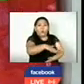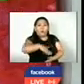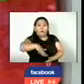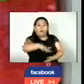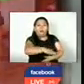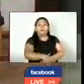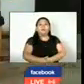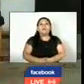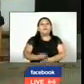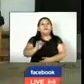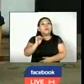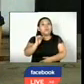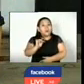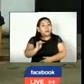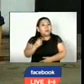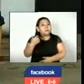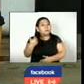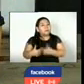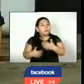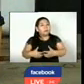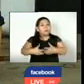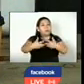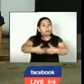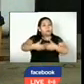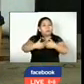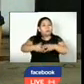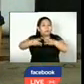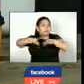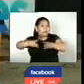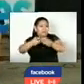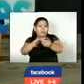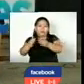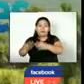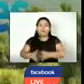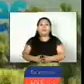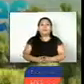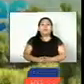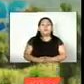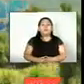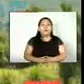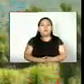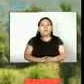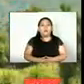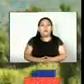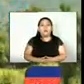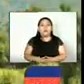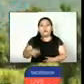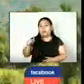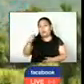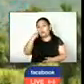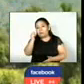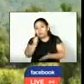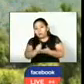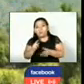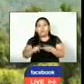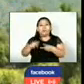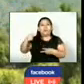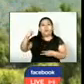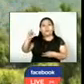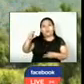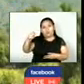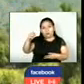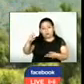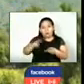por eso se procesan bajo diversos métodos estamos ofreciendo marsellezas borbón